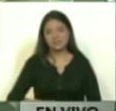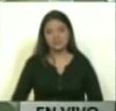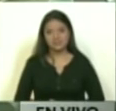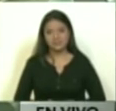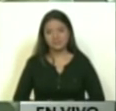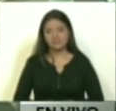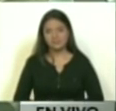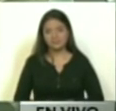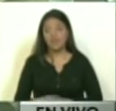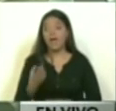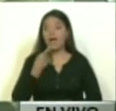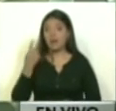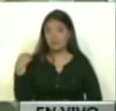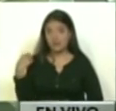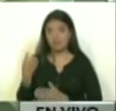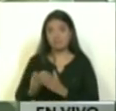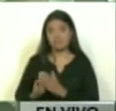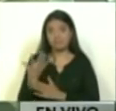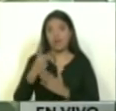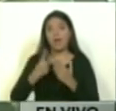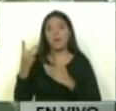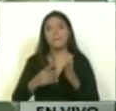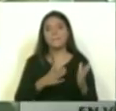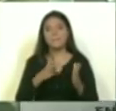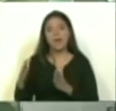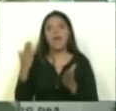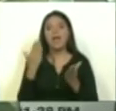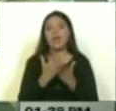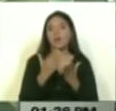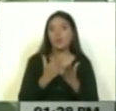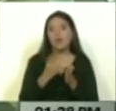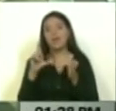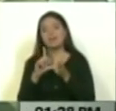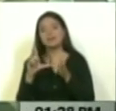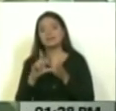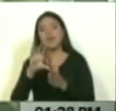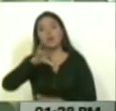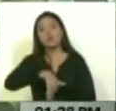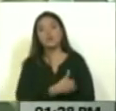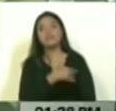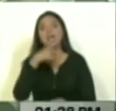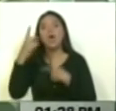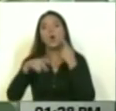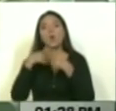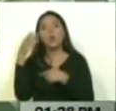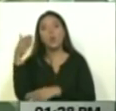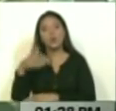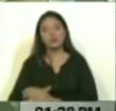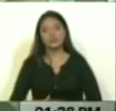Por eso ayer creé el plan Escuela, Liceo y Universidad Tricolor.